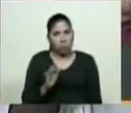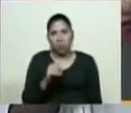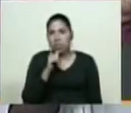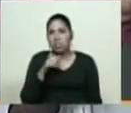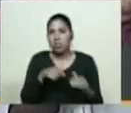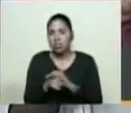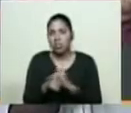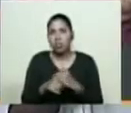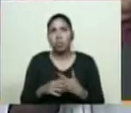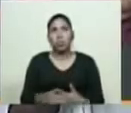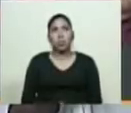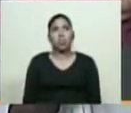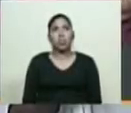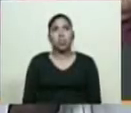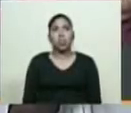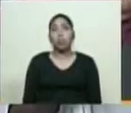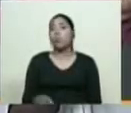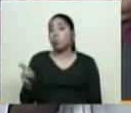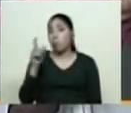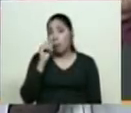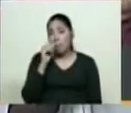Lo declaró su papá. ¿Ah?